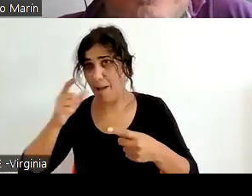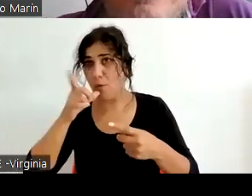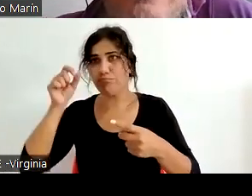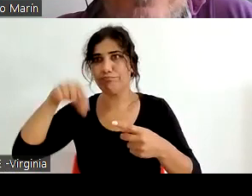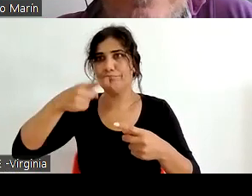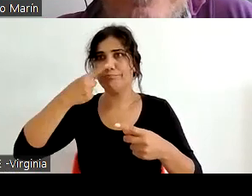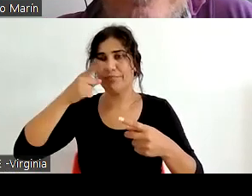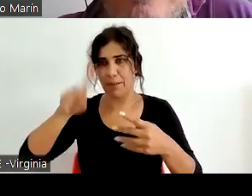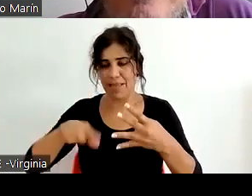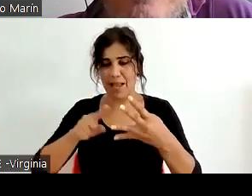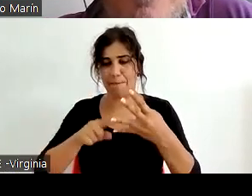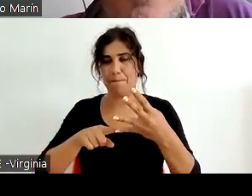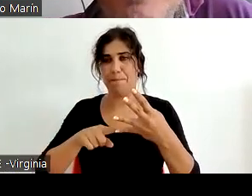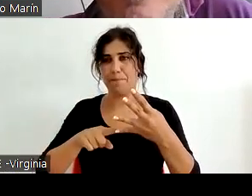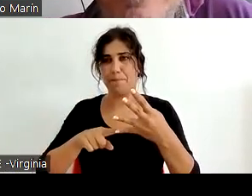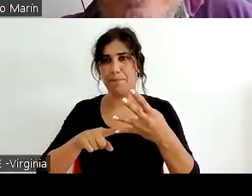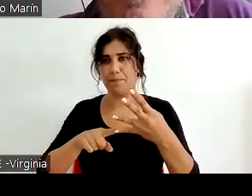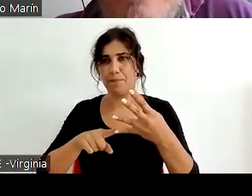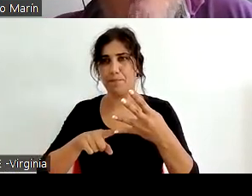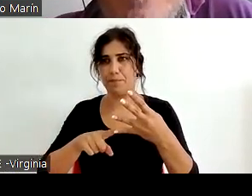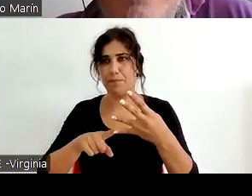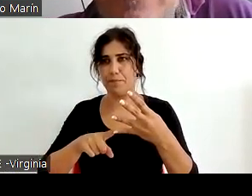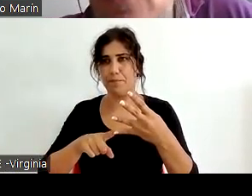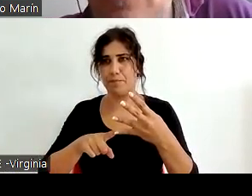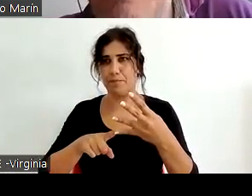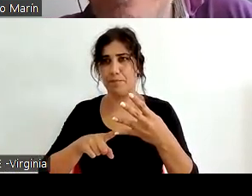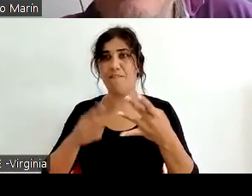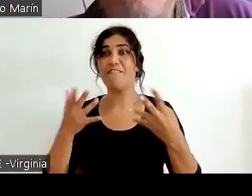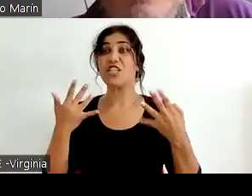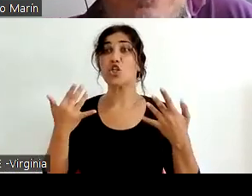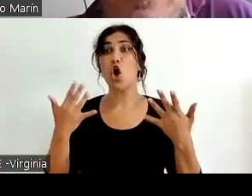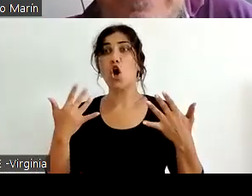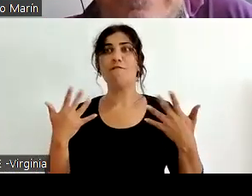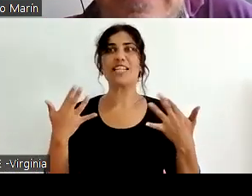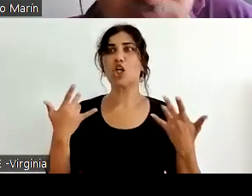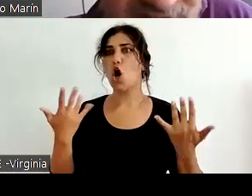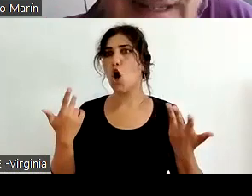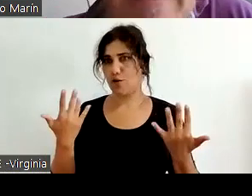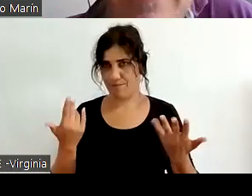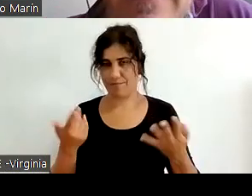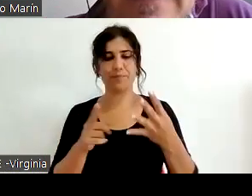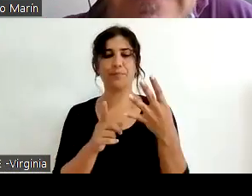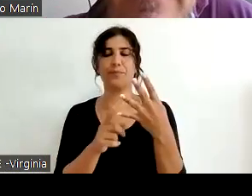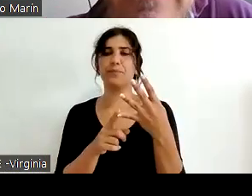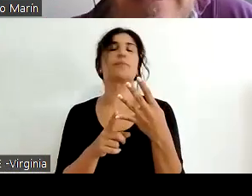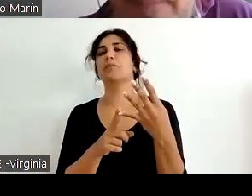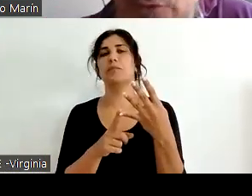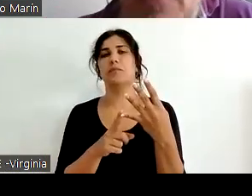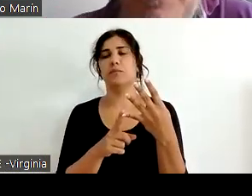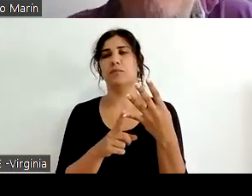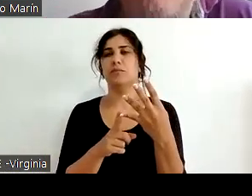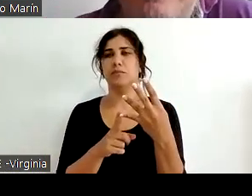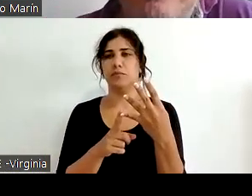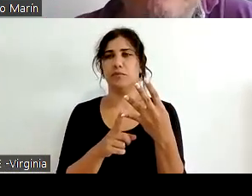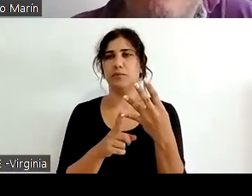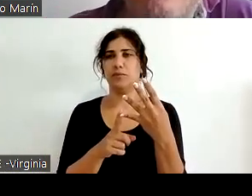mentol lo que genera es la sensación esa de frescor que dilata, pero después trae pues un